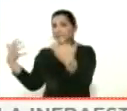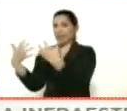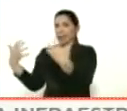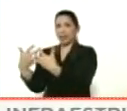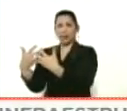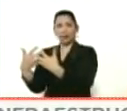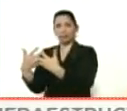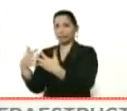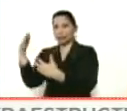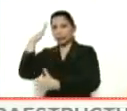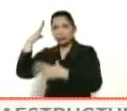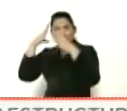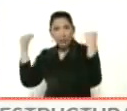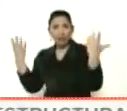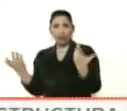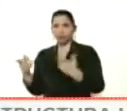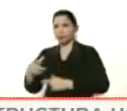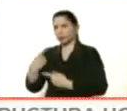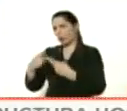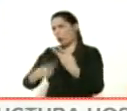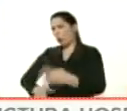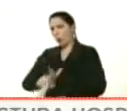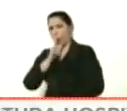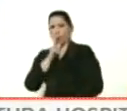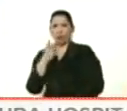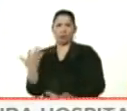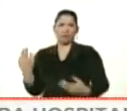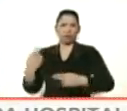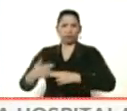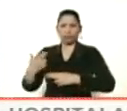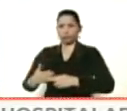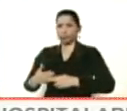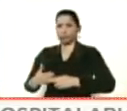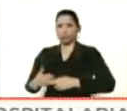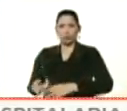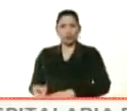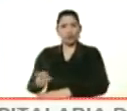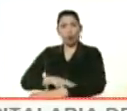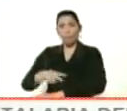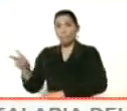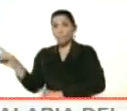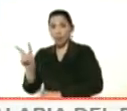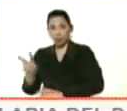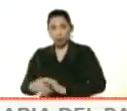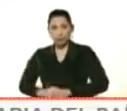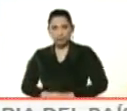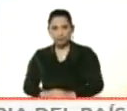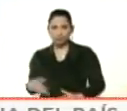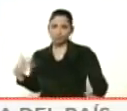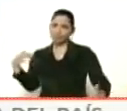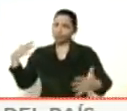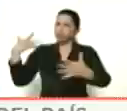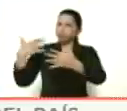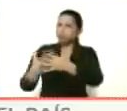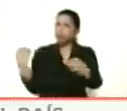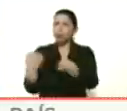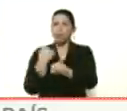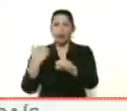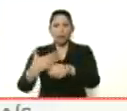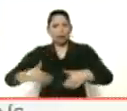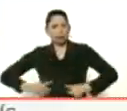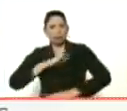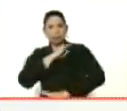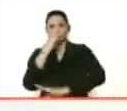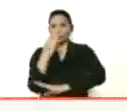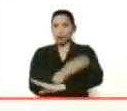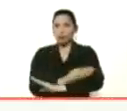de Vietnam. Es una cosa realmente trágica, realmente dantesca. Venezuela viene trabajando con mucha fuerza